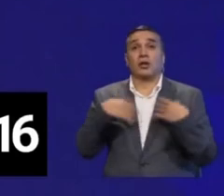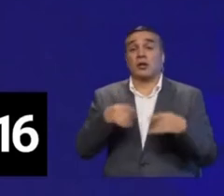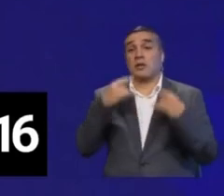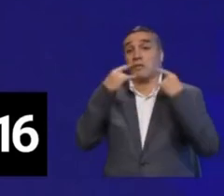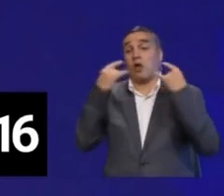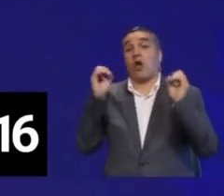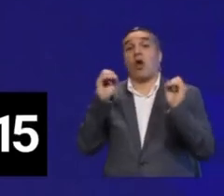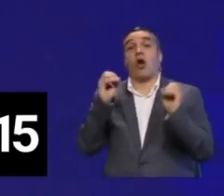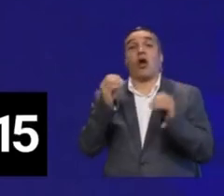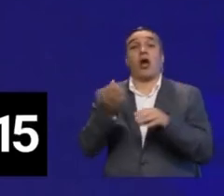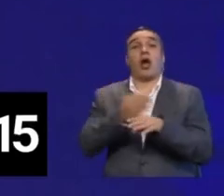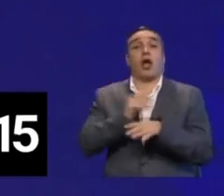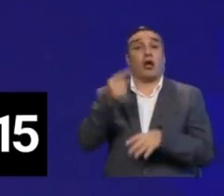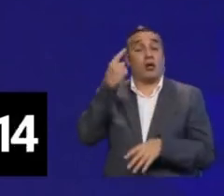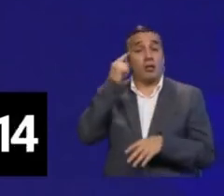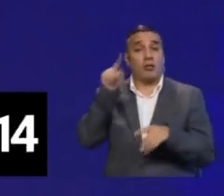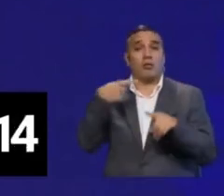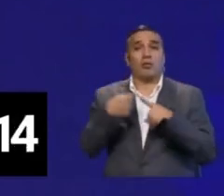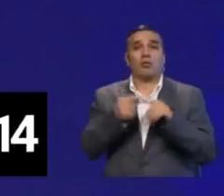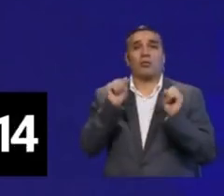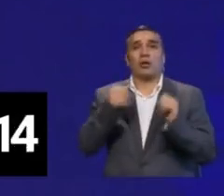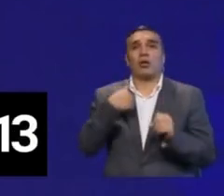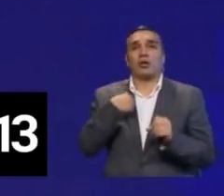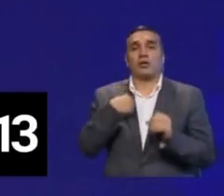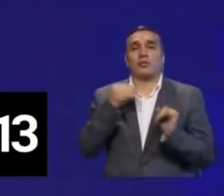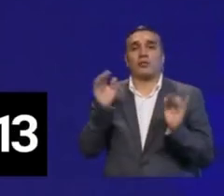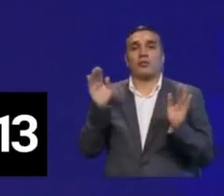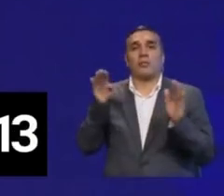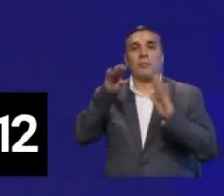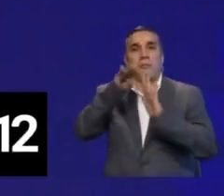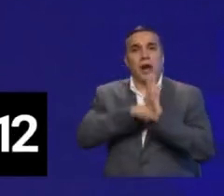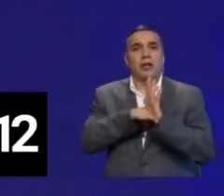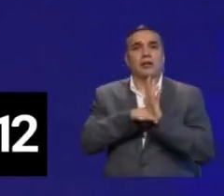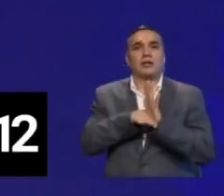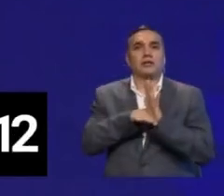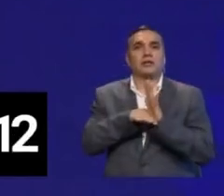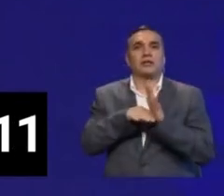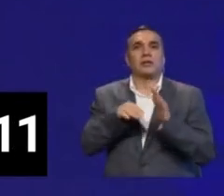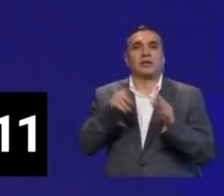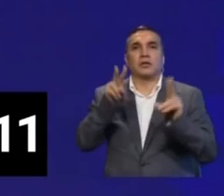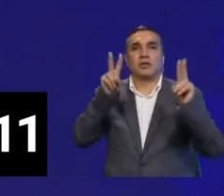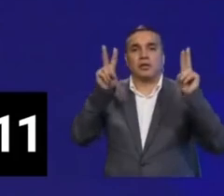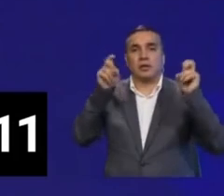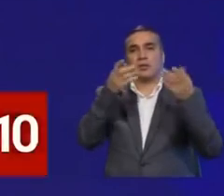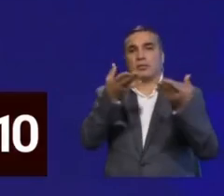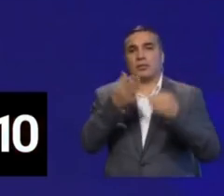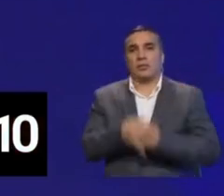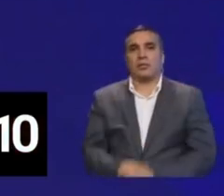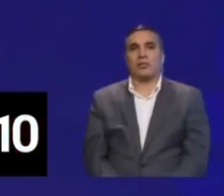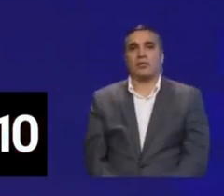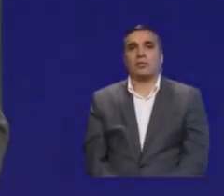gobierno anterior ni este han podido reducir de manera sensible ese tema.